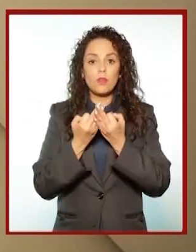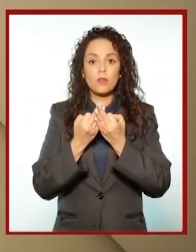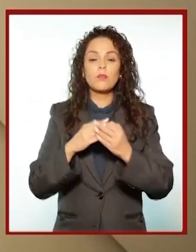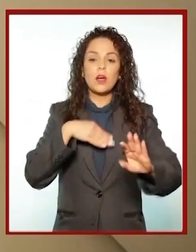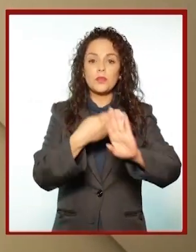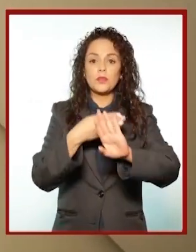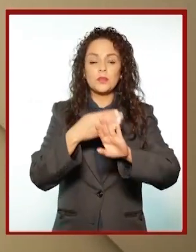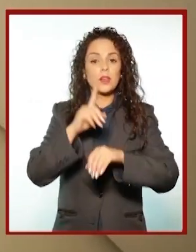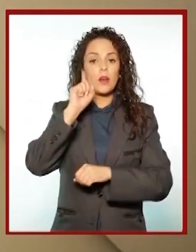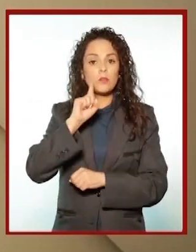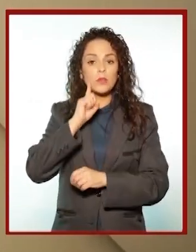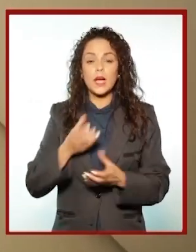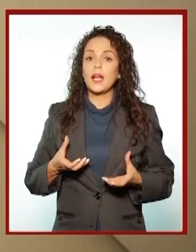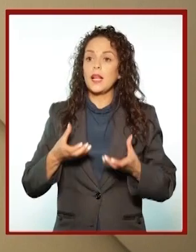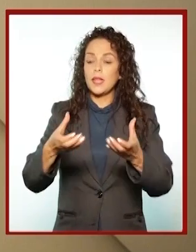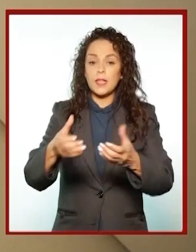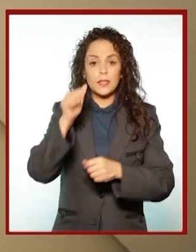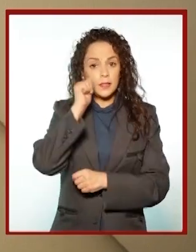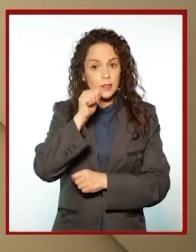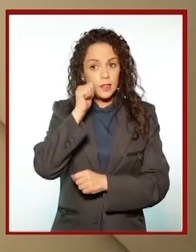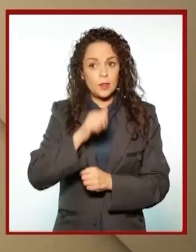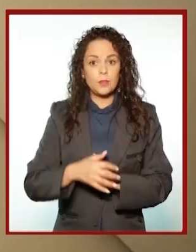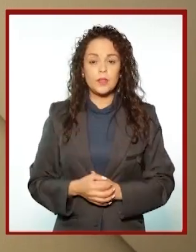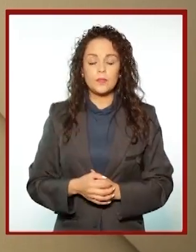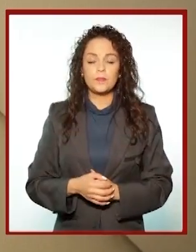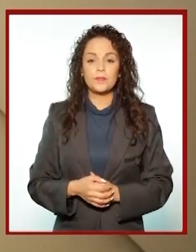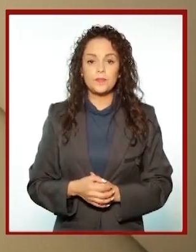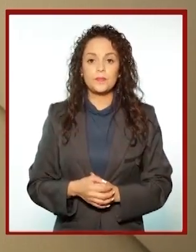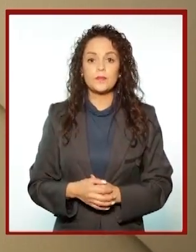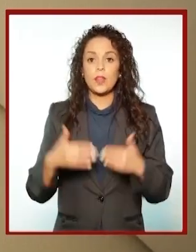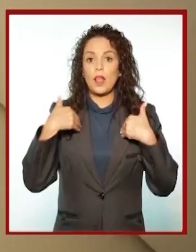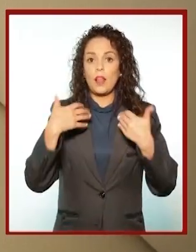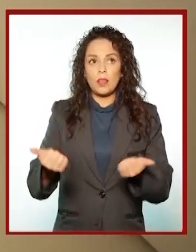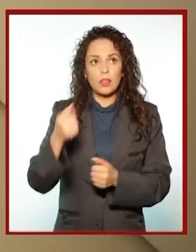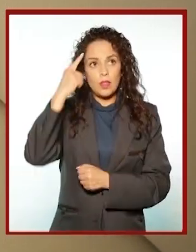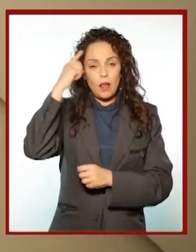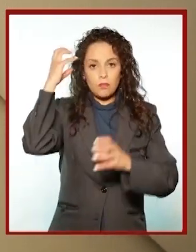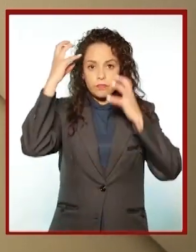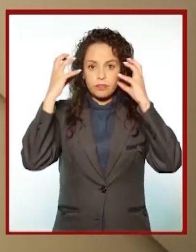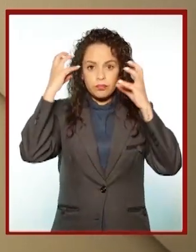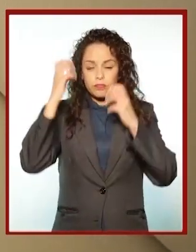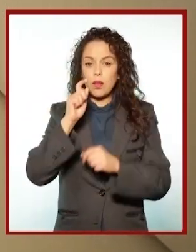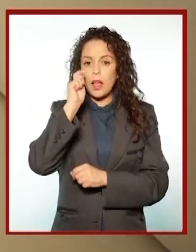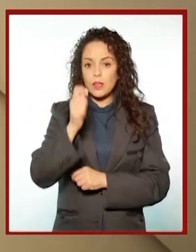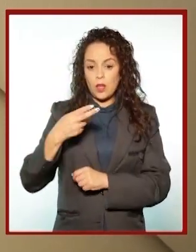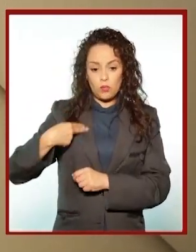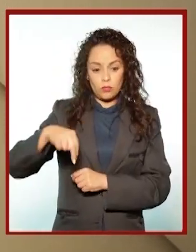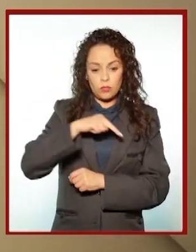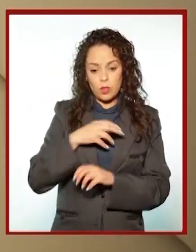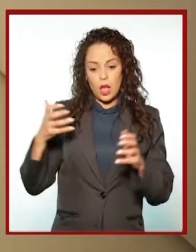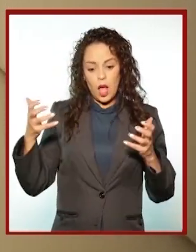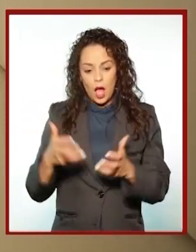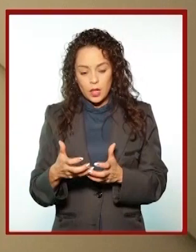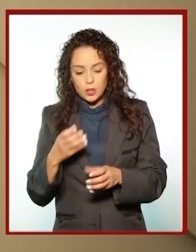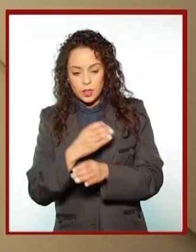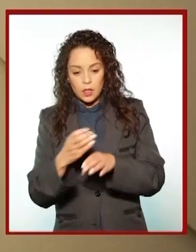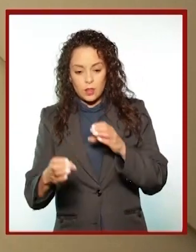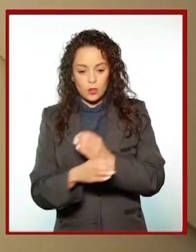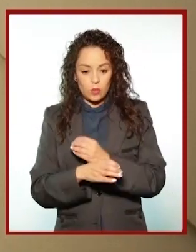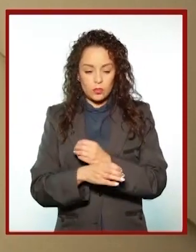se violenta a las mujeres en los espacios públicos. Reflexionamos y reconocimos nuestras propias